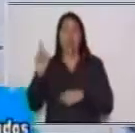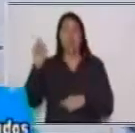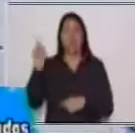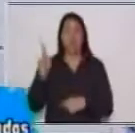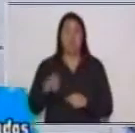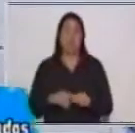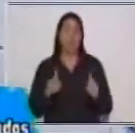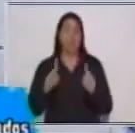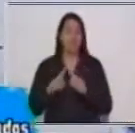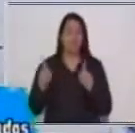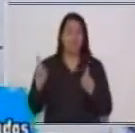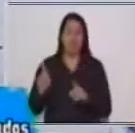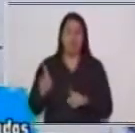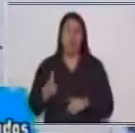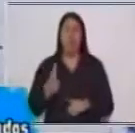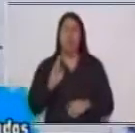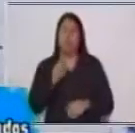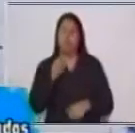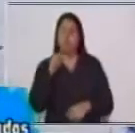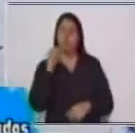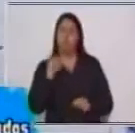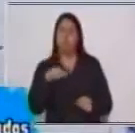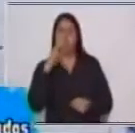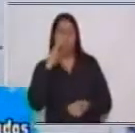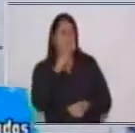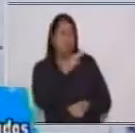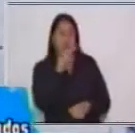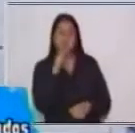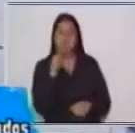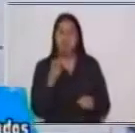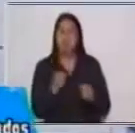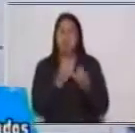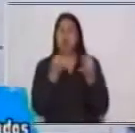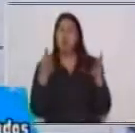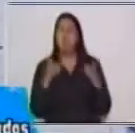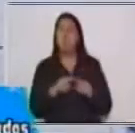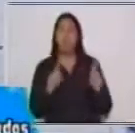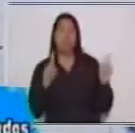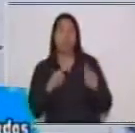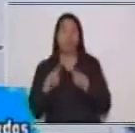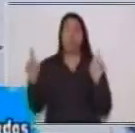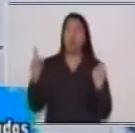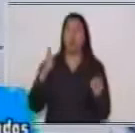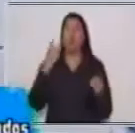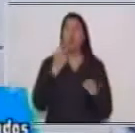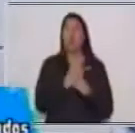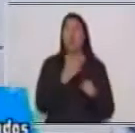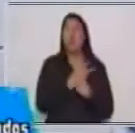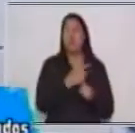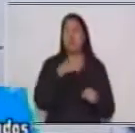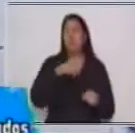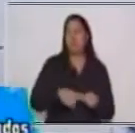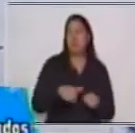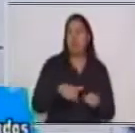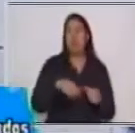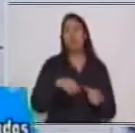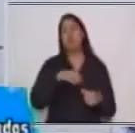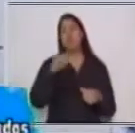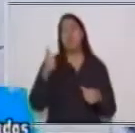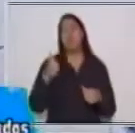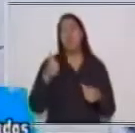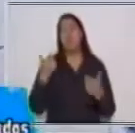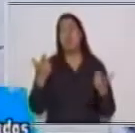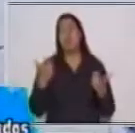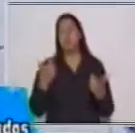ustedes pueden ver, varía el valor de la cantidad. En Guatemala, 26 centígrados, 78